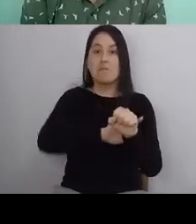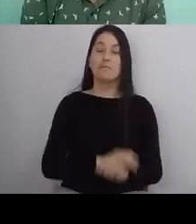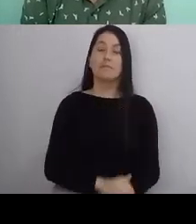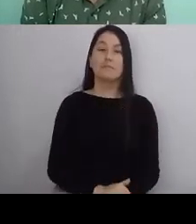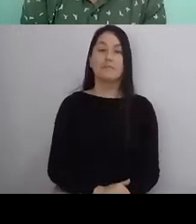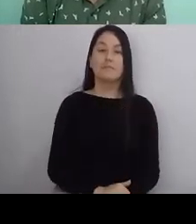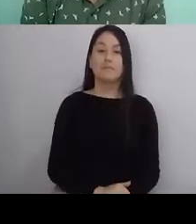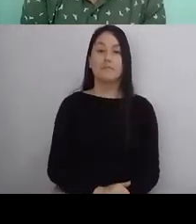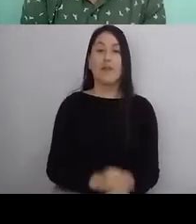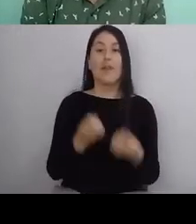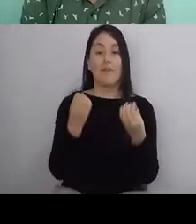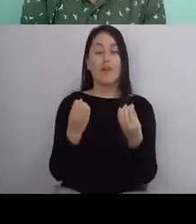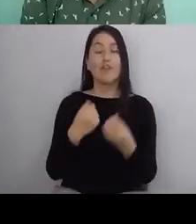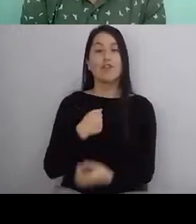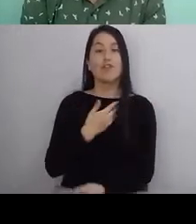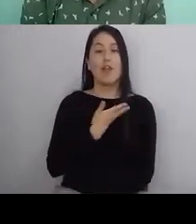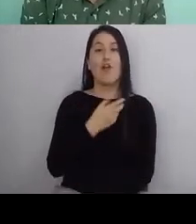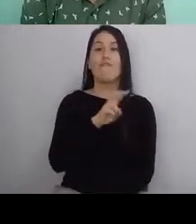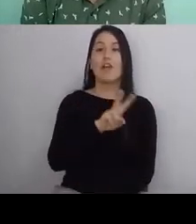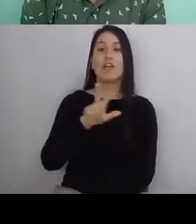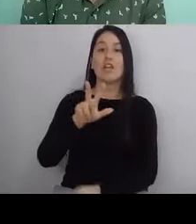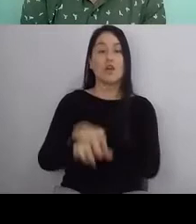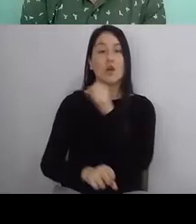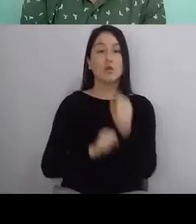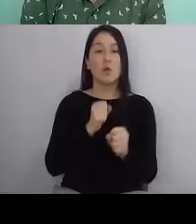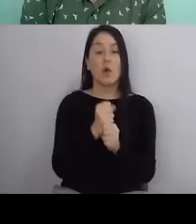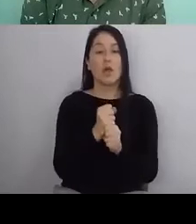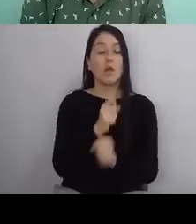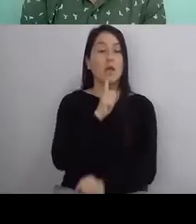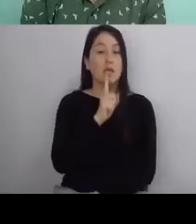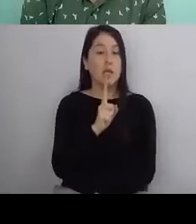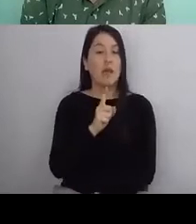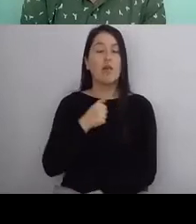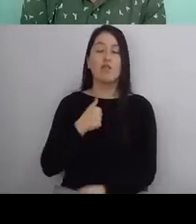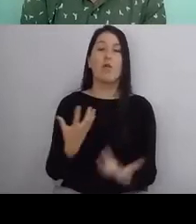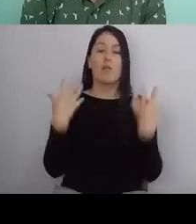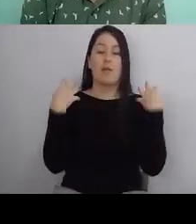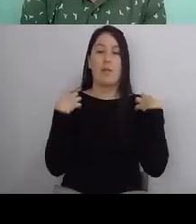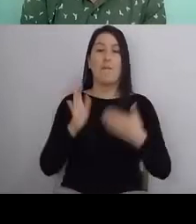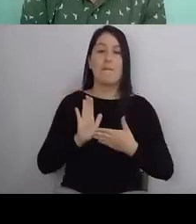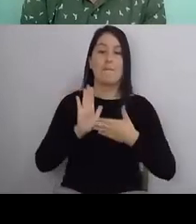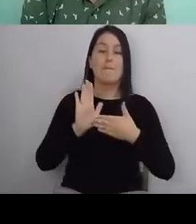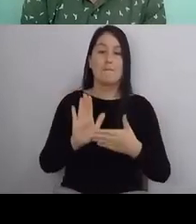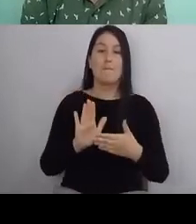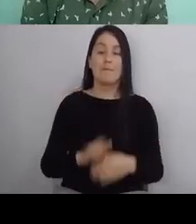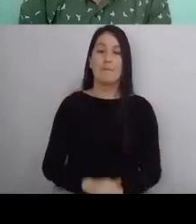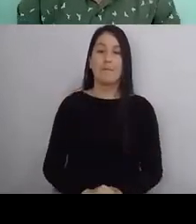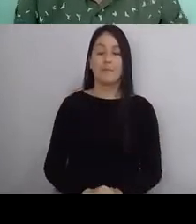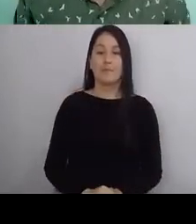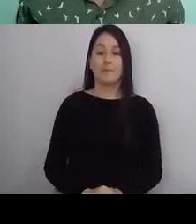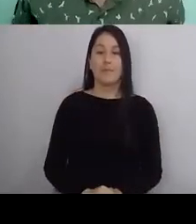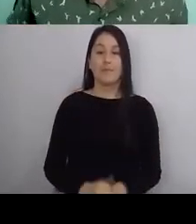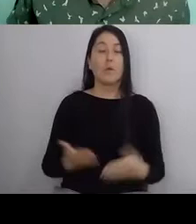y bueno, tengo 28 años y soy quien voy a exponer en este día de hoy. Como